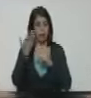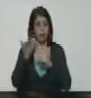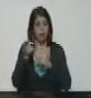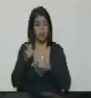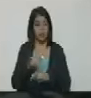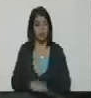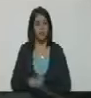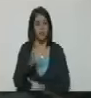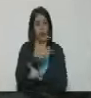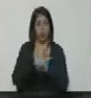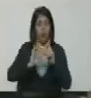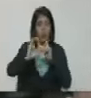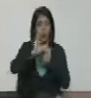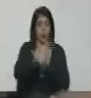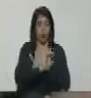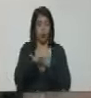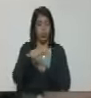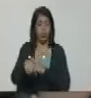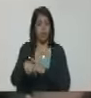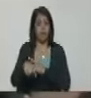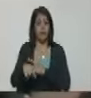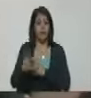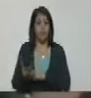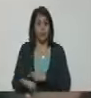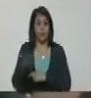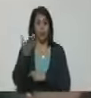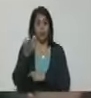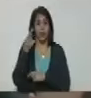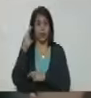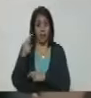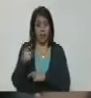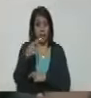importancia cultural y la influencia